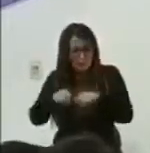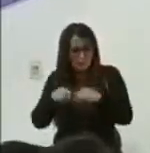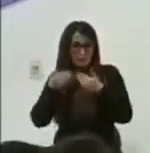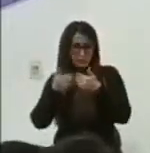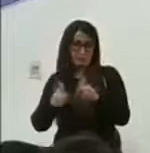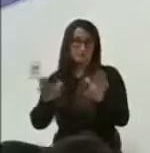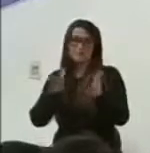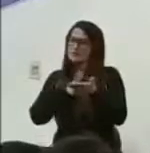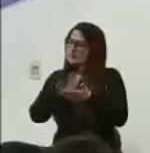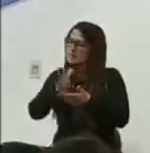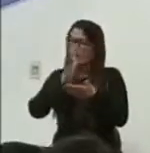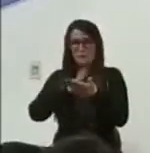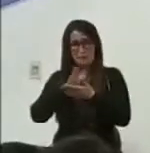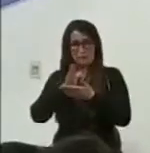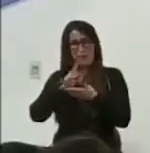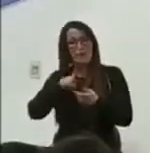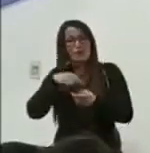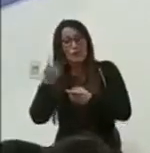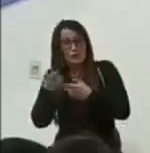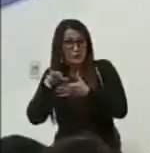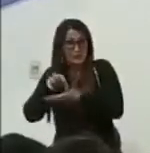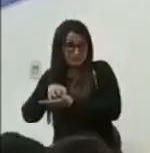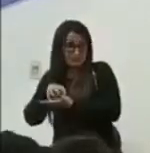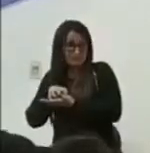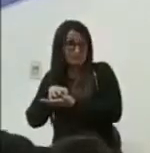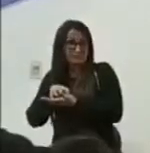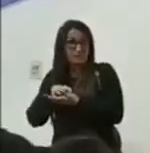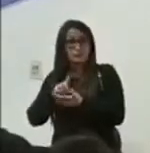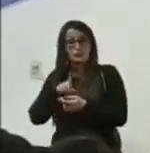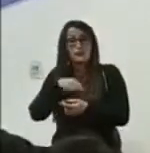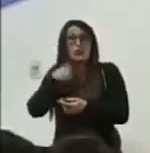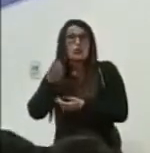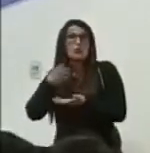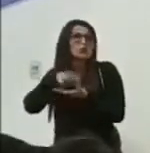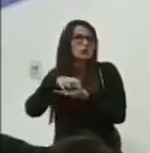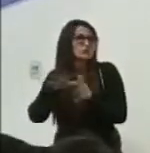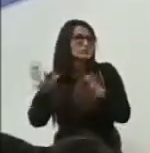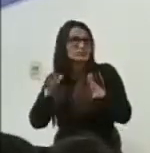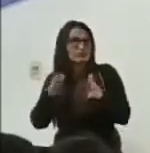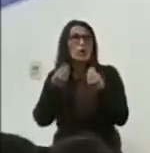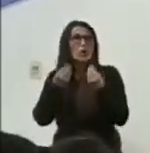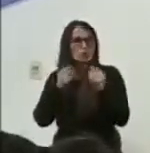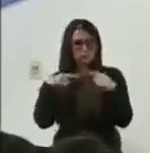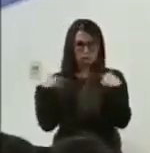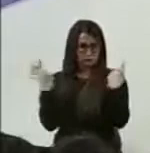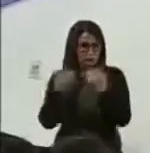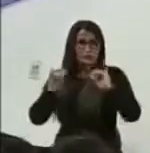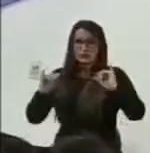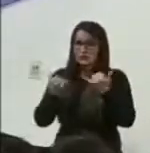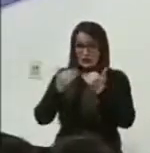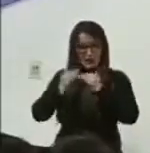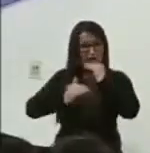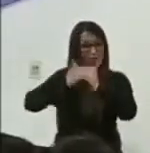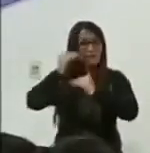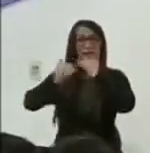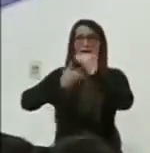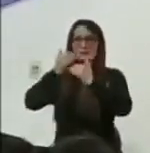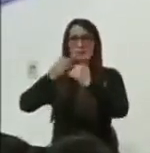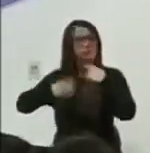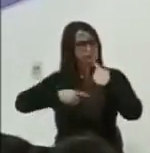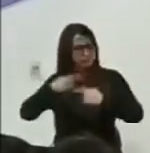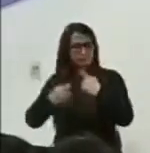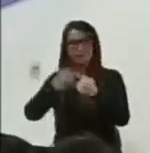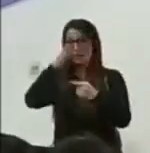empezar, desde otro lugar. El otro lugar es todos los avances que hemos construido para seguir